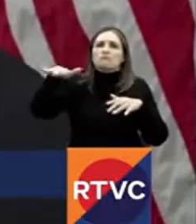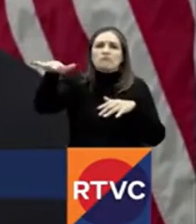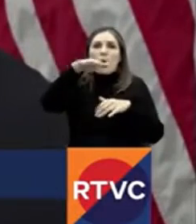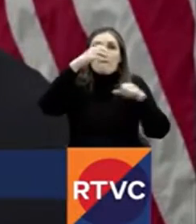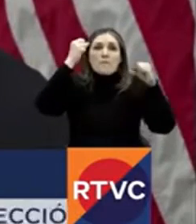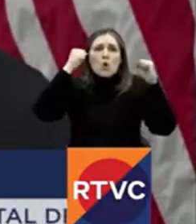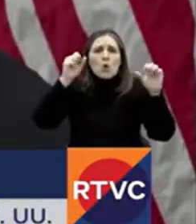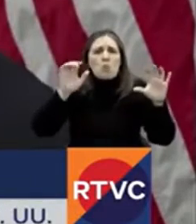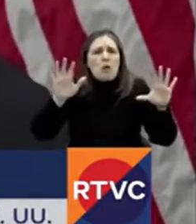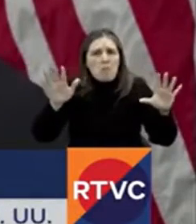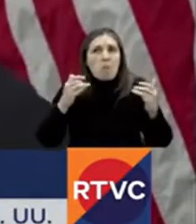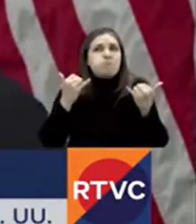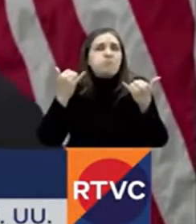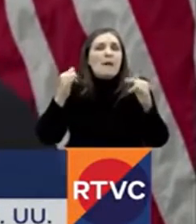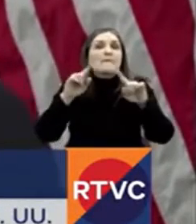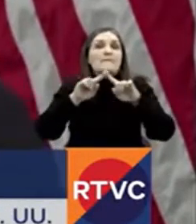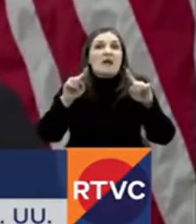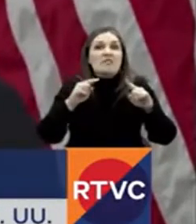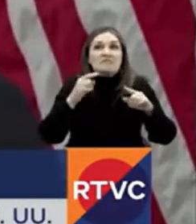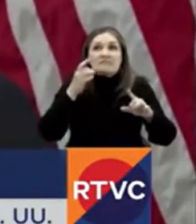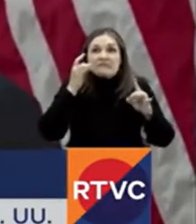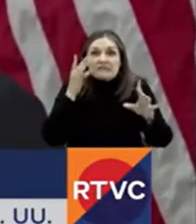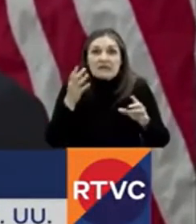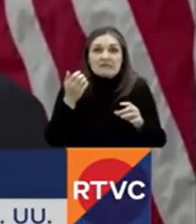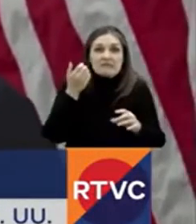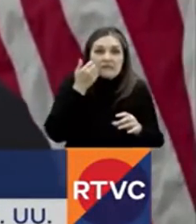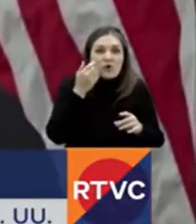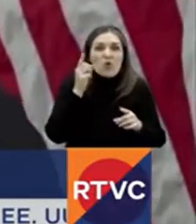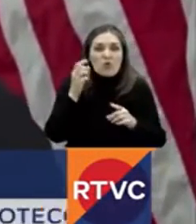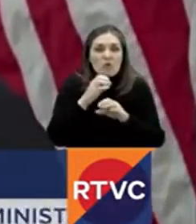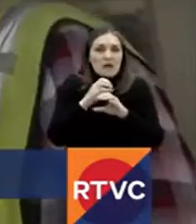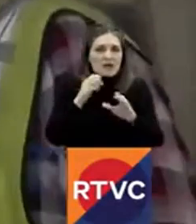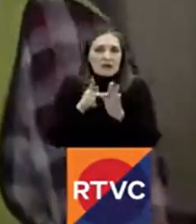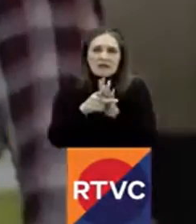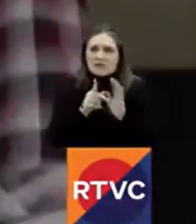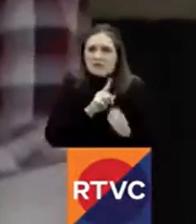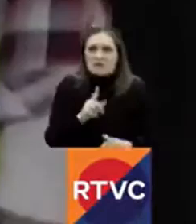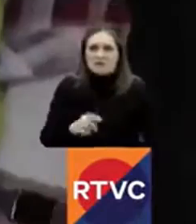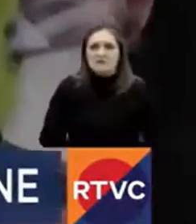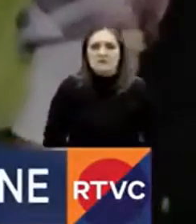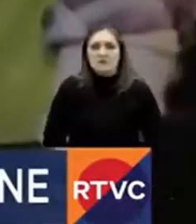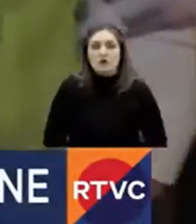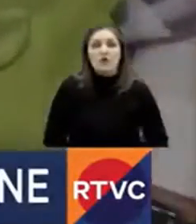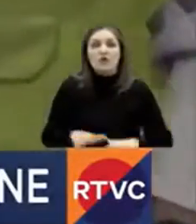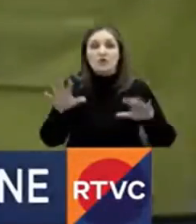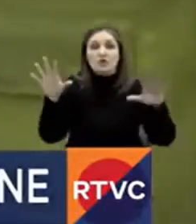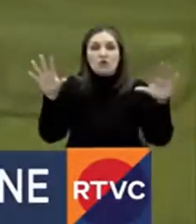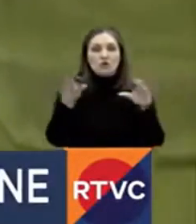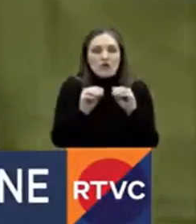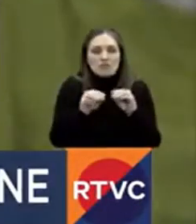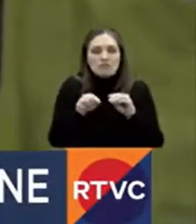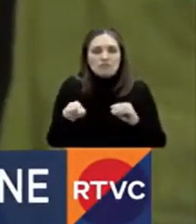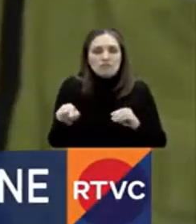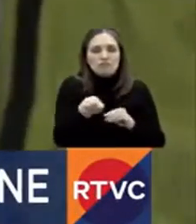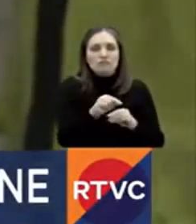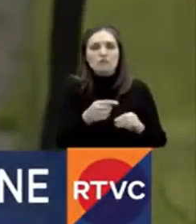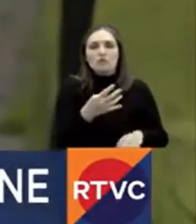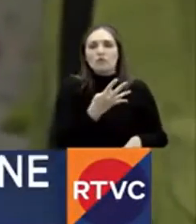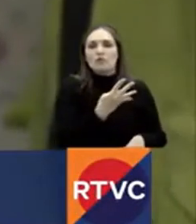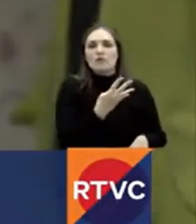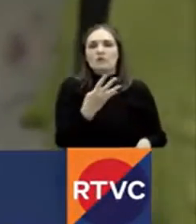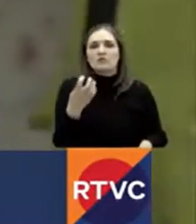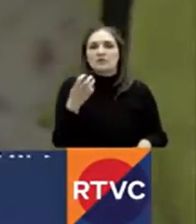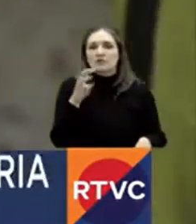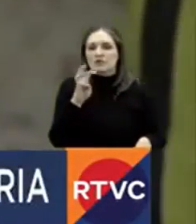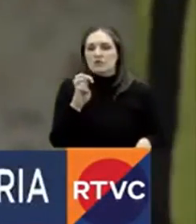preocupantes para la comunidad que sean atribuibles al descarrilamiento del tren. En total, unas 480 casas han